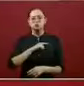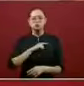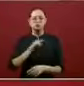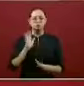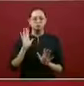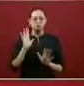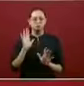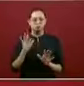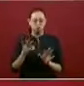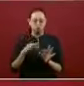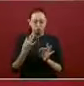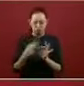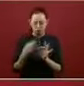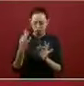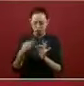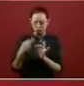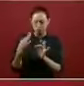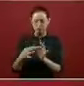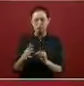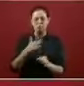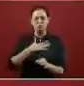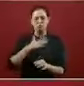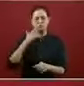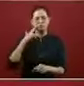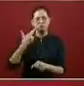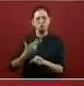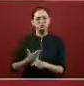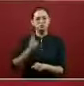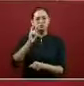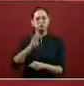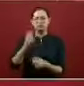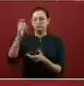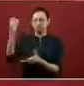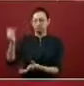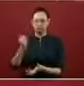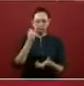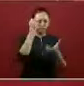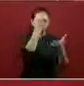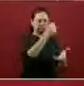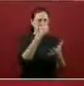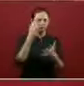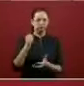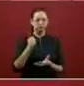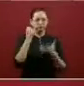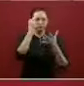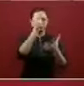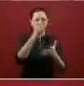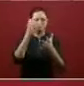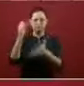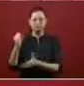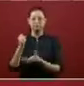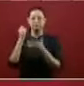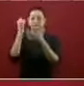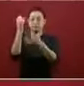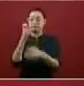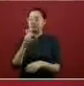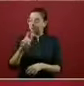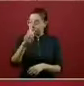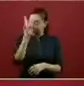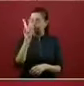fondos, entregando los recursos a las universidades. Hay, en efecto,